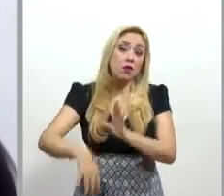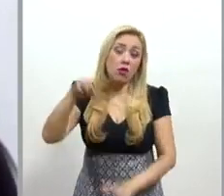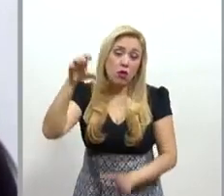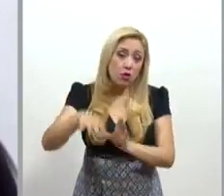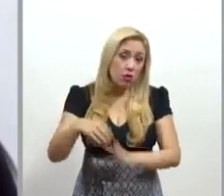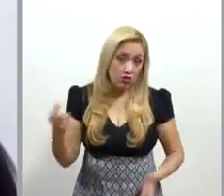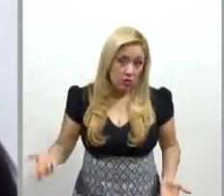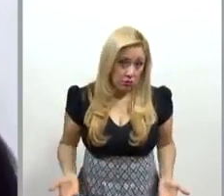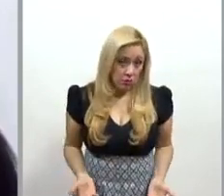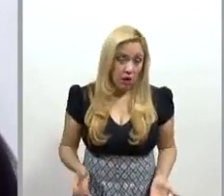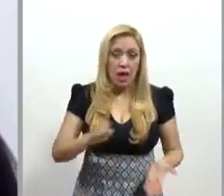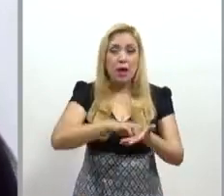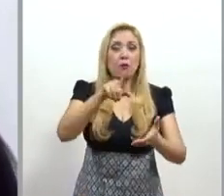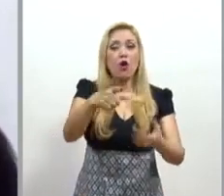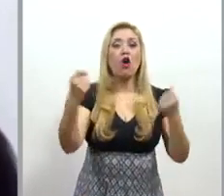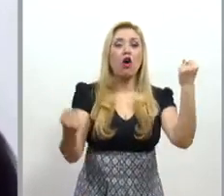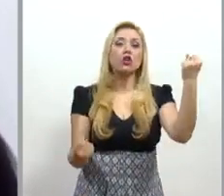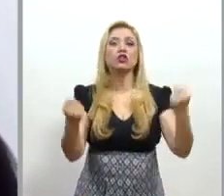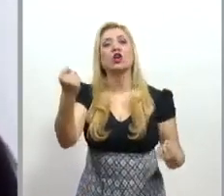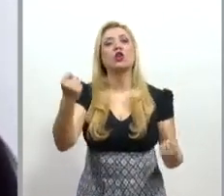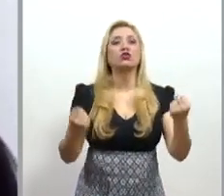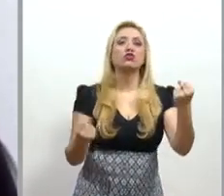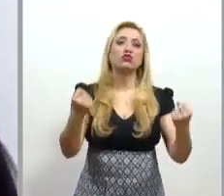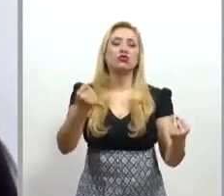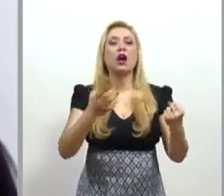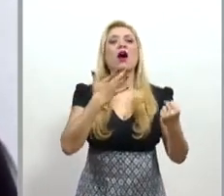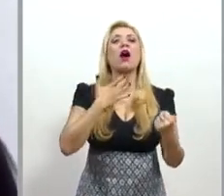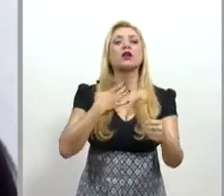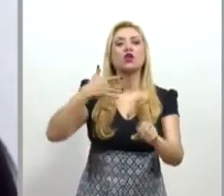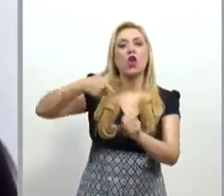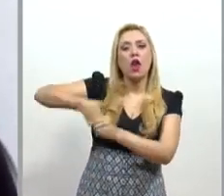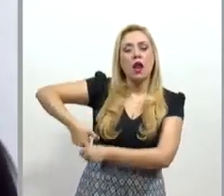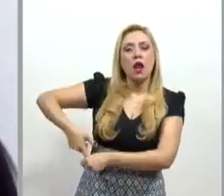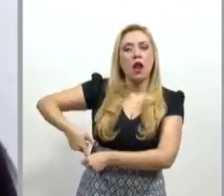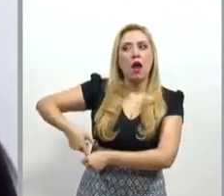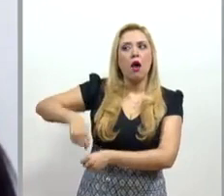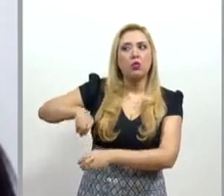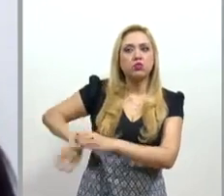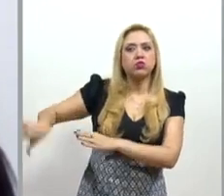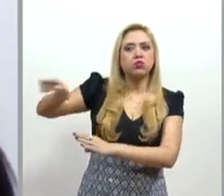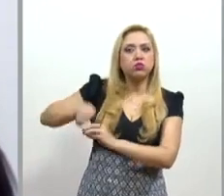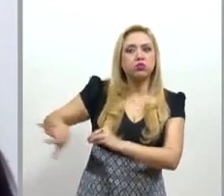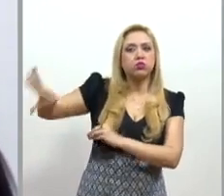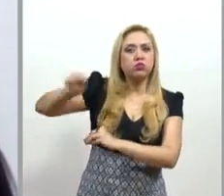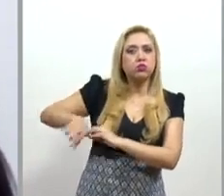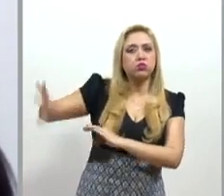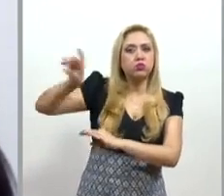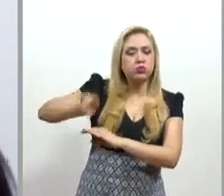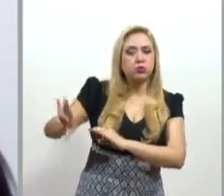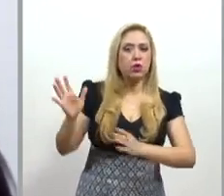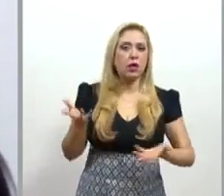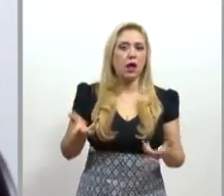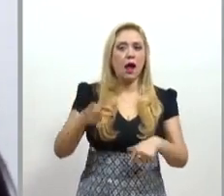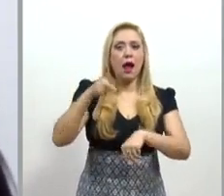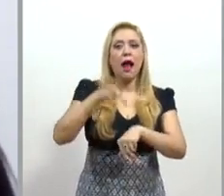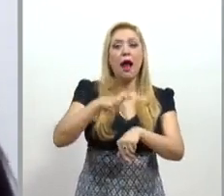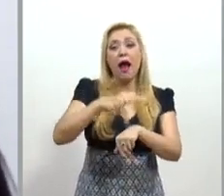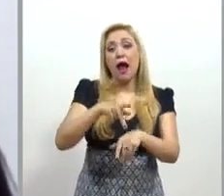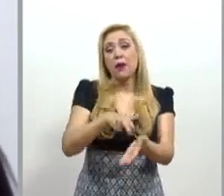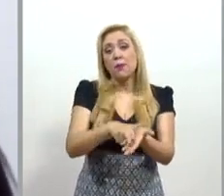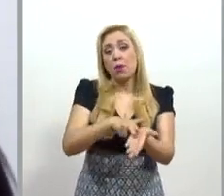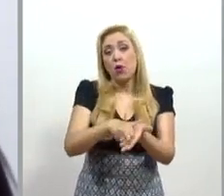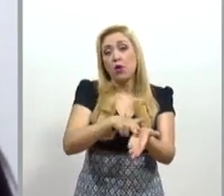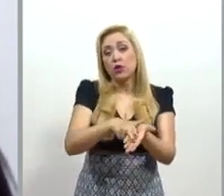cuando nosotros estamos conduciendo un coche o también se pueden liberar cuando usamos carbón para calentar